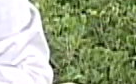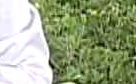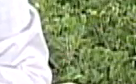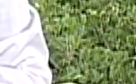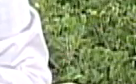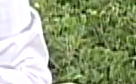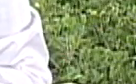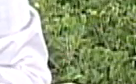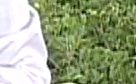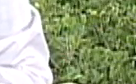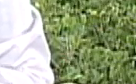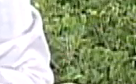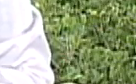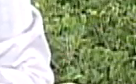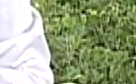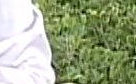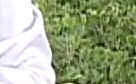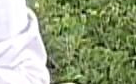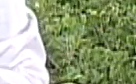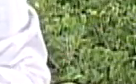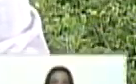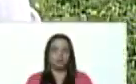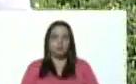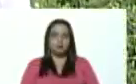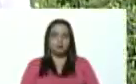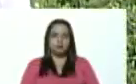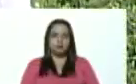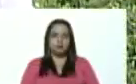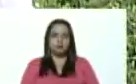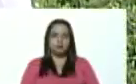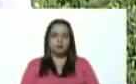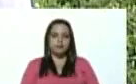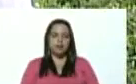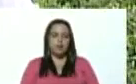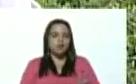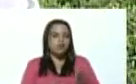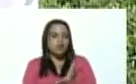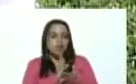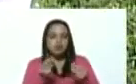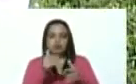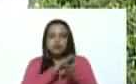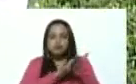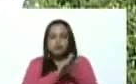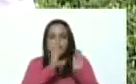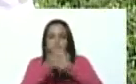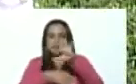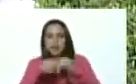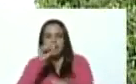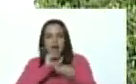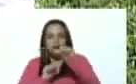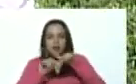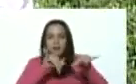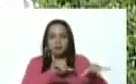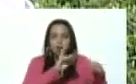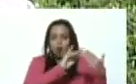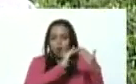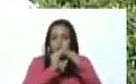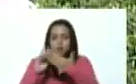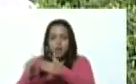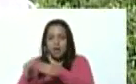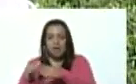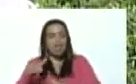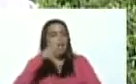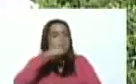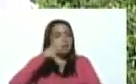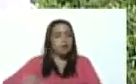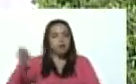a atender la solución del problema del agua, allá mismo en la comunidad, con expertos. Allá, el pueblo sabio está allá en los barrios, mi